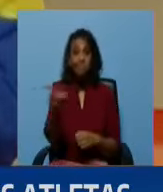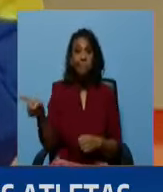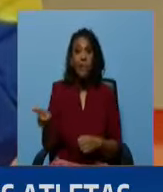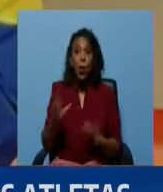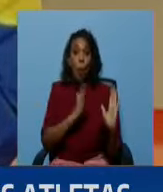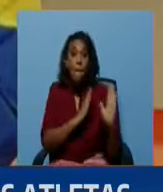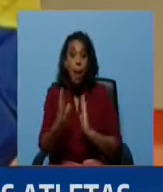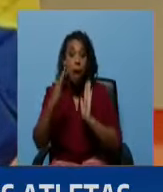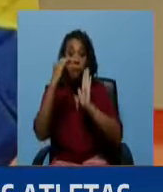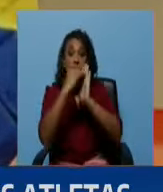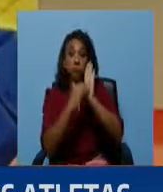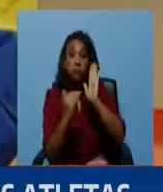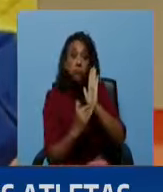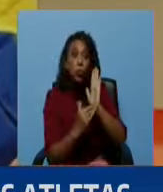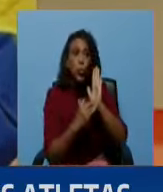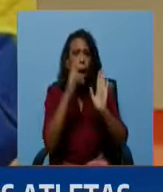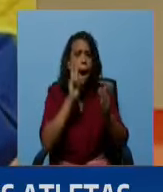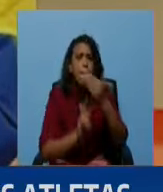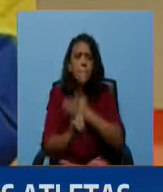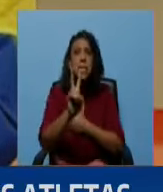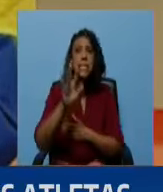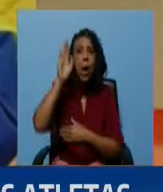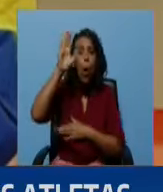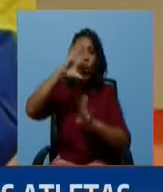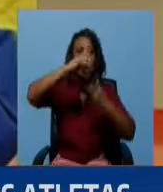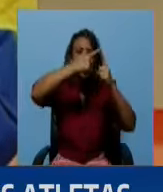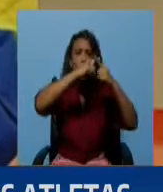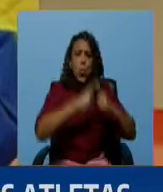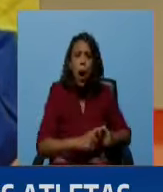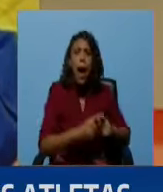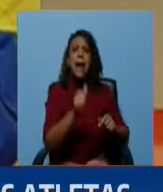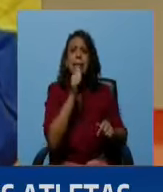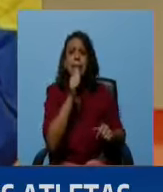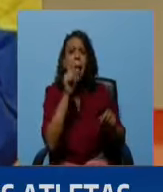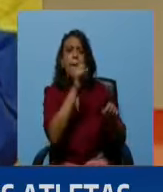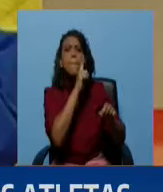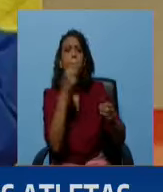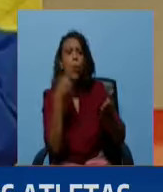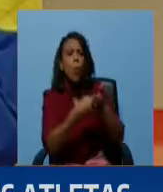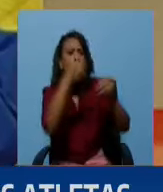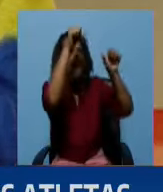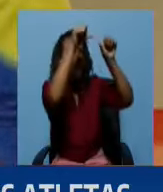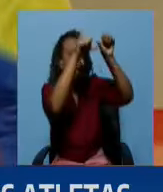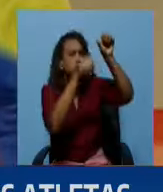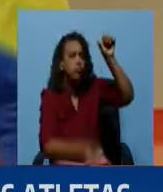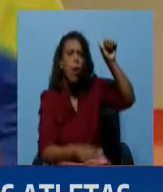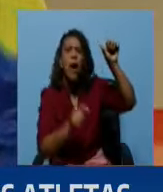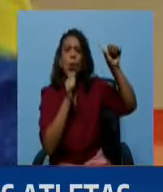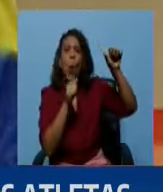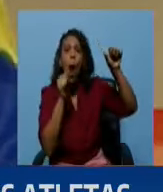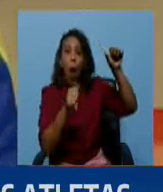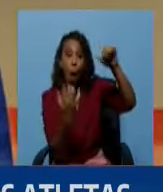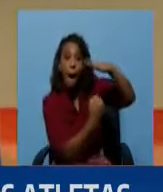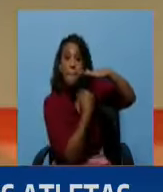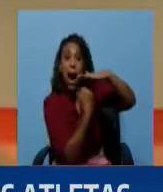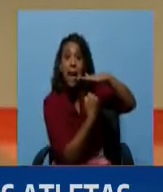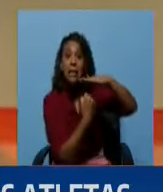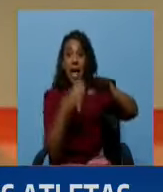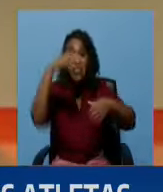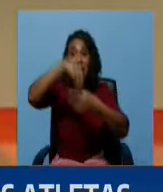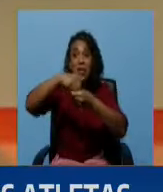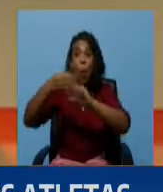un plan, con una visión de sistematicidad, de logro, donde la base es la